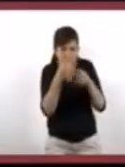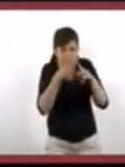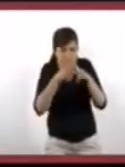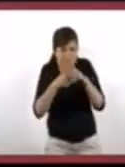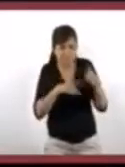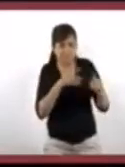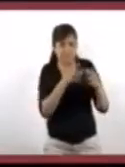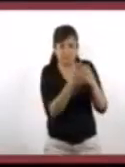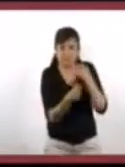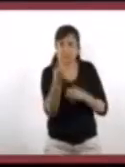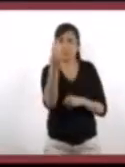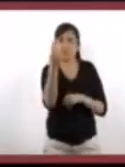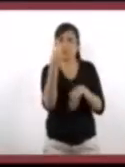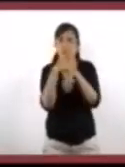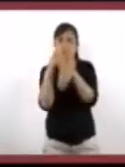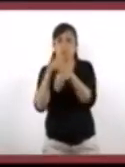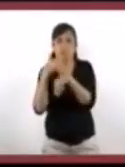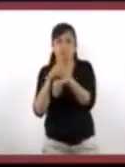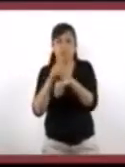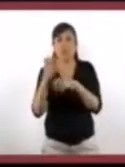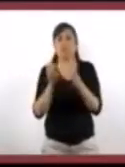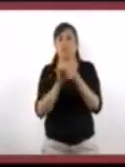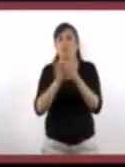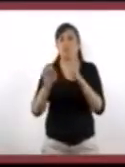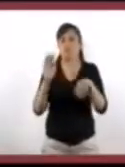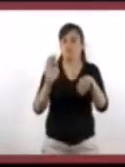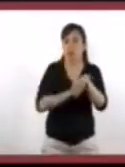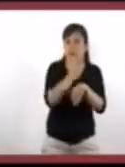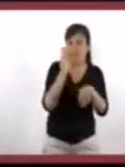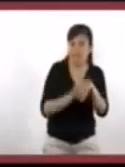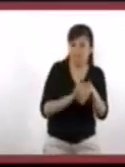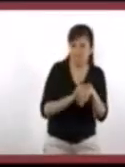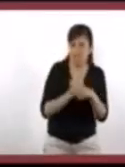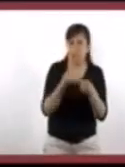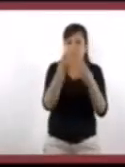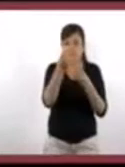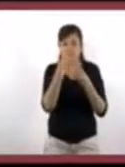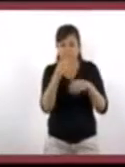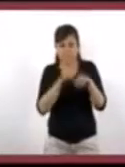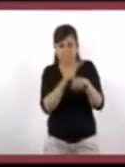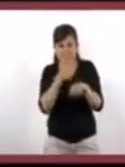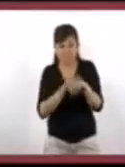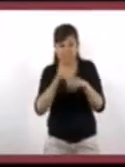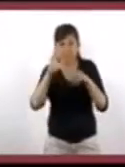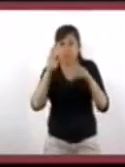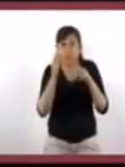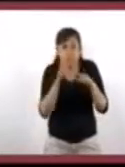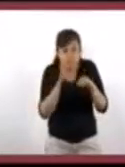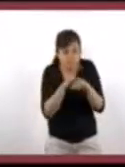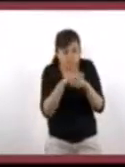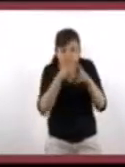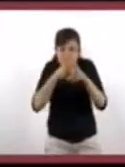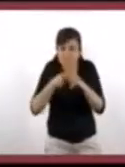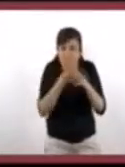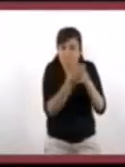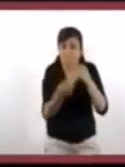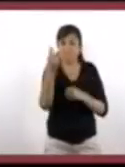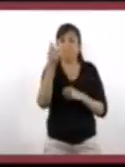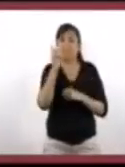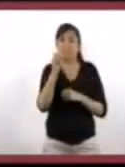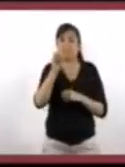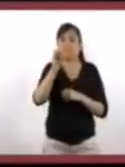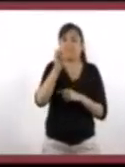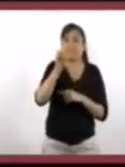más familiarizado. Cuando se habla de promedio de calificaciones o de la estatura promedio, en realidad nos estamos refiriendo a la media